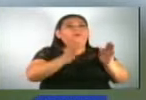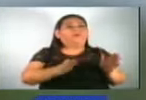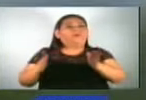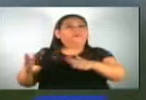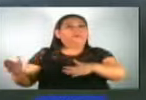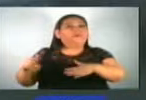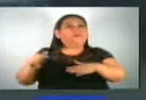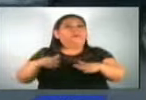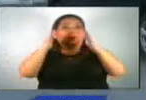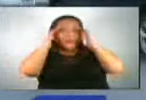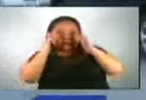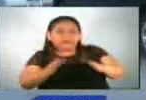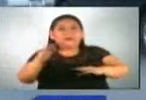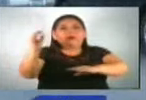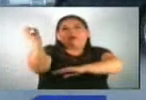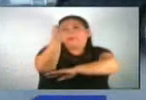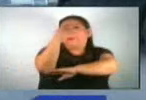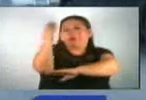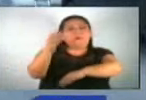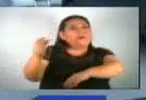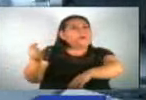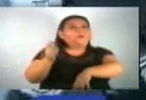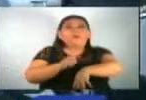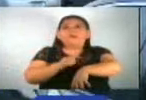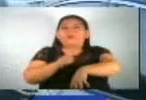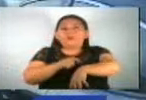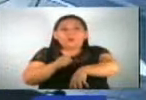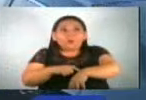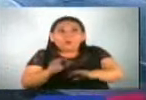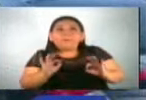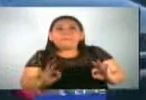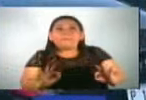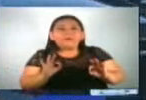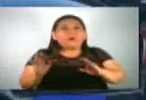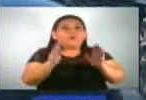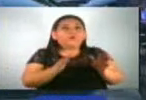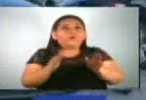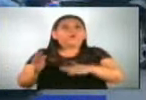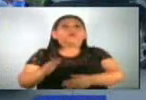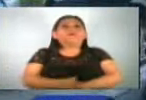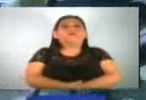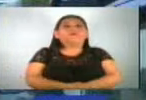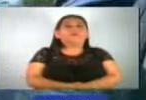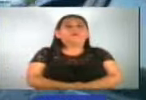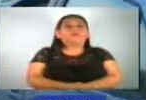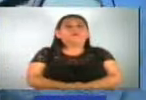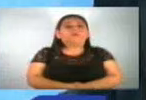atención de emergencias de forma oportuna y gestionar de mejor manera el tráfico vehicular.